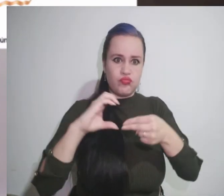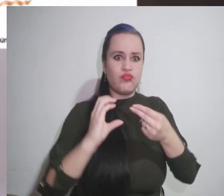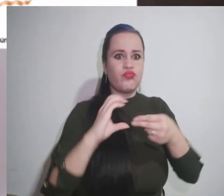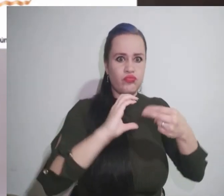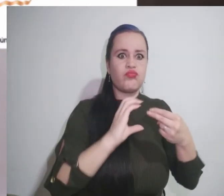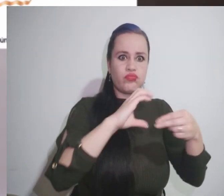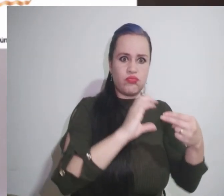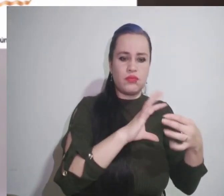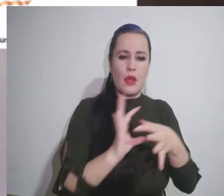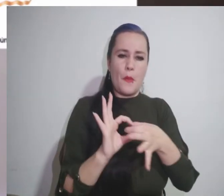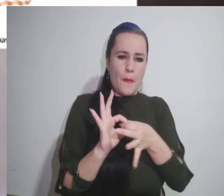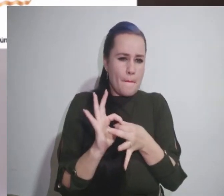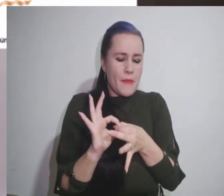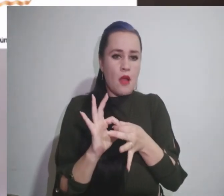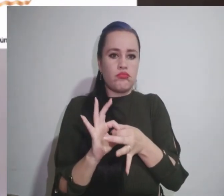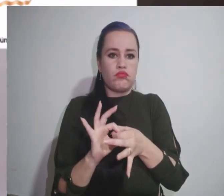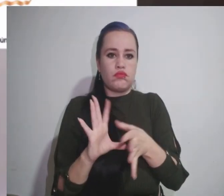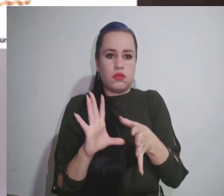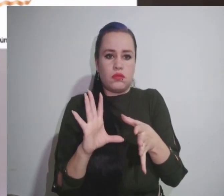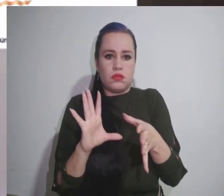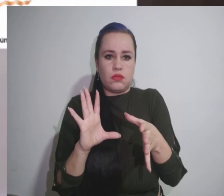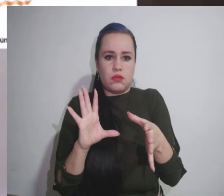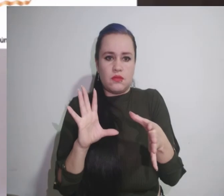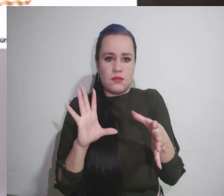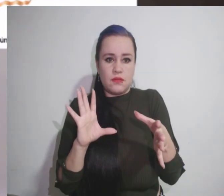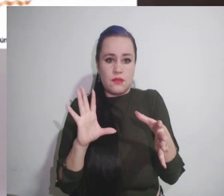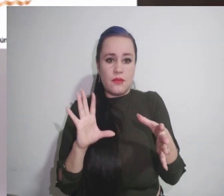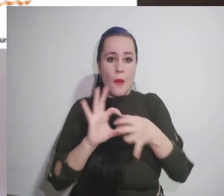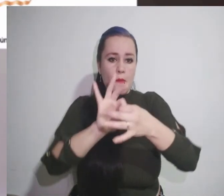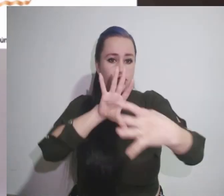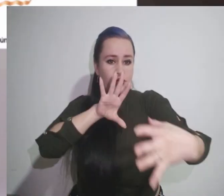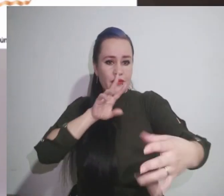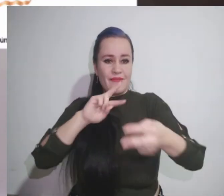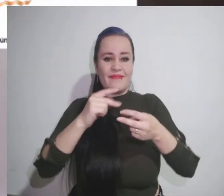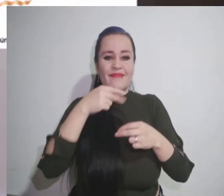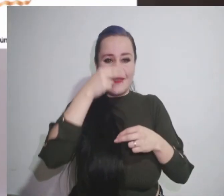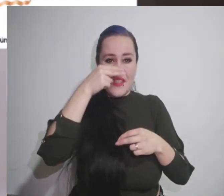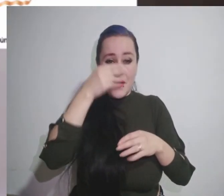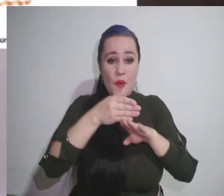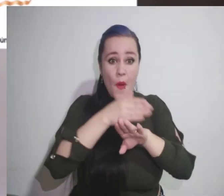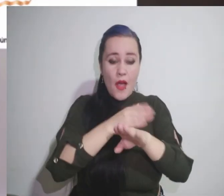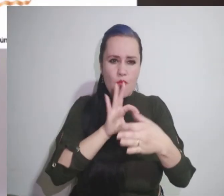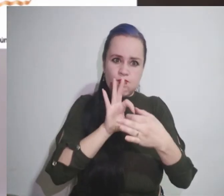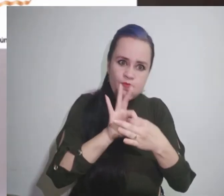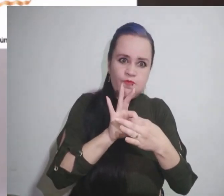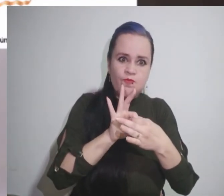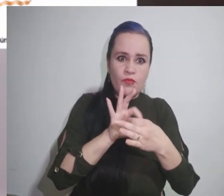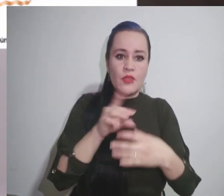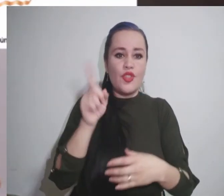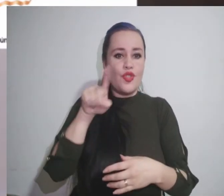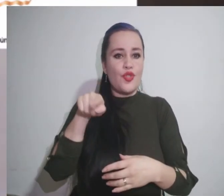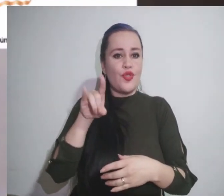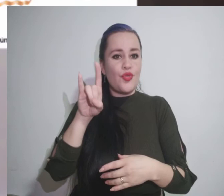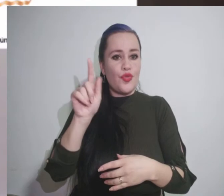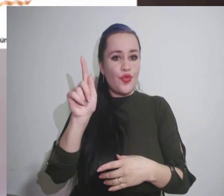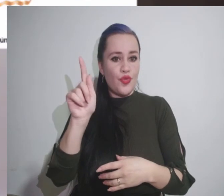se rompen los enlaces que unen a las partes de la cadena, las fuerzas intracatenarias, se rompen los puentes disulfuros, se rompen los